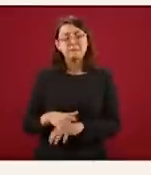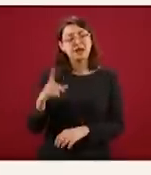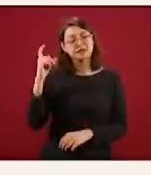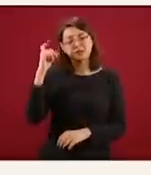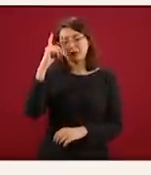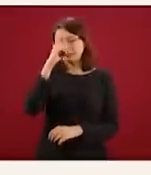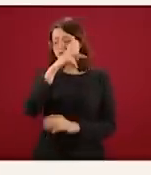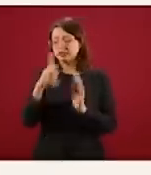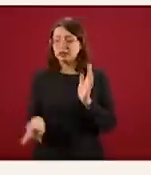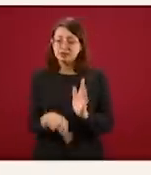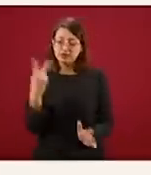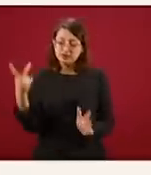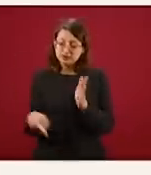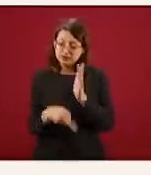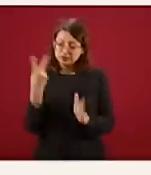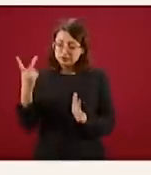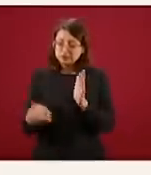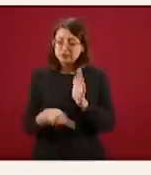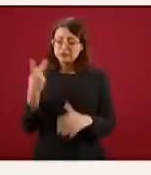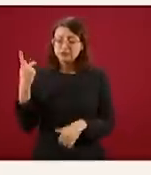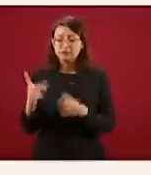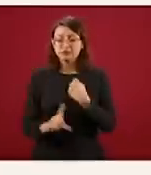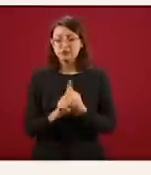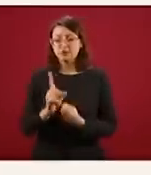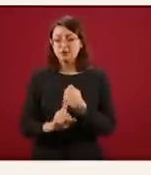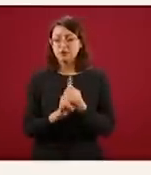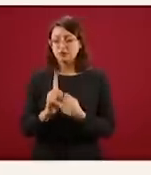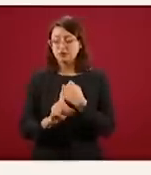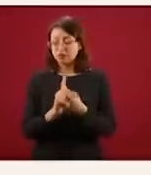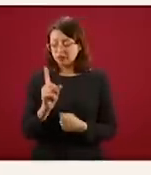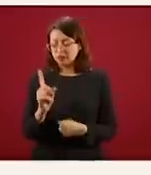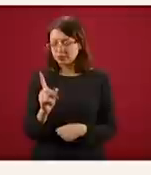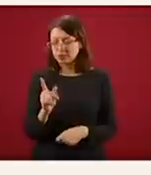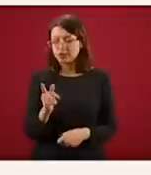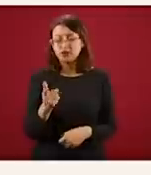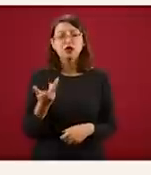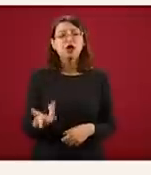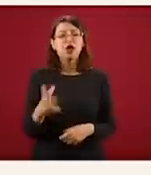conflictivos y que en